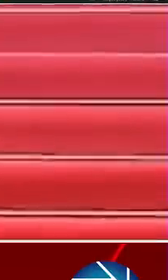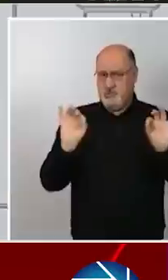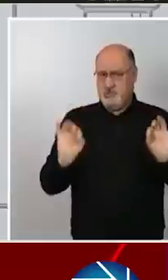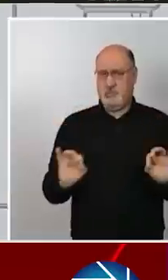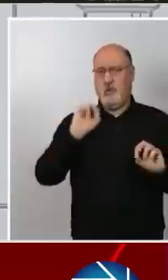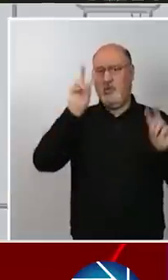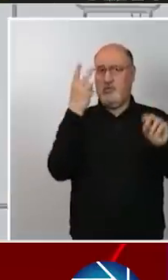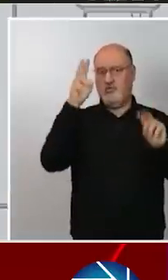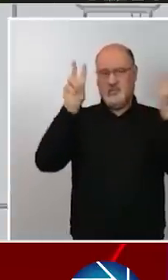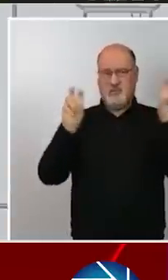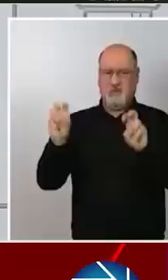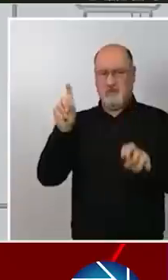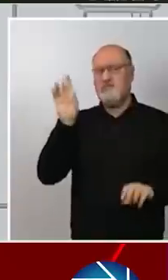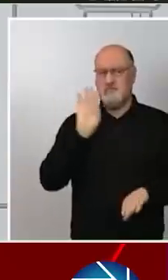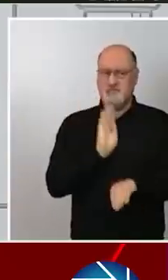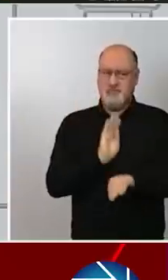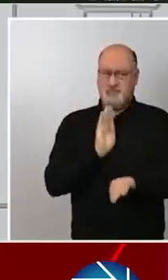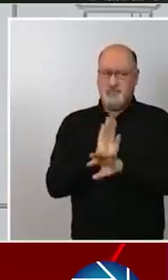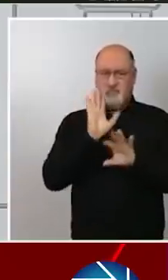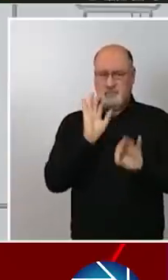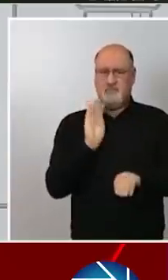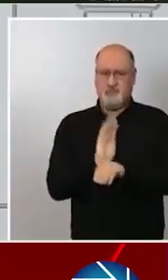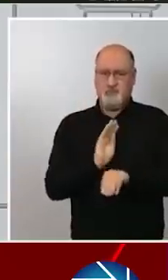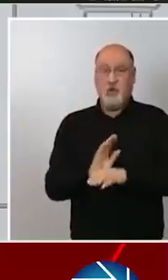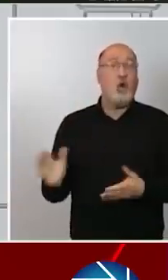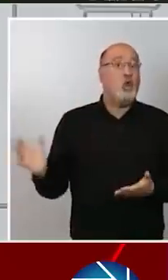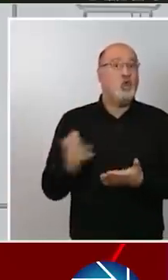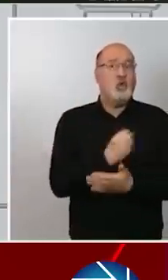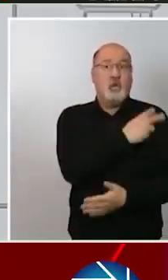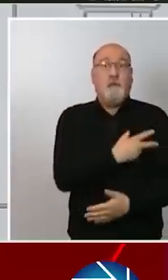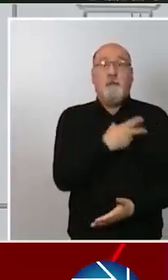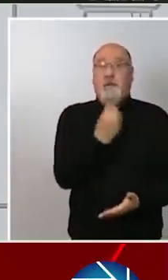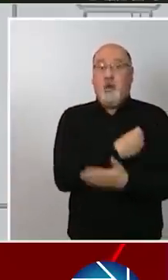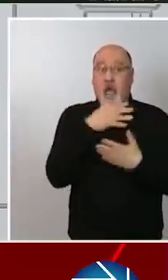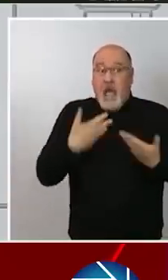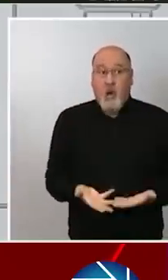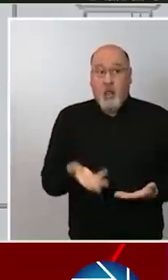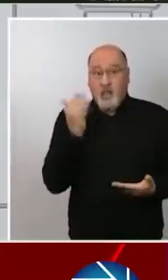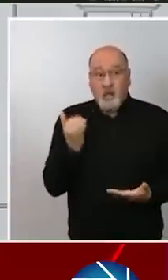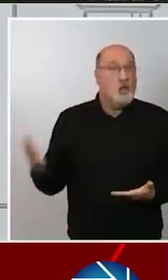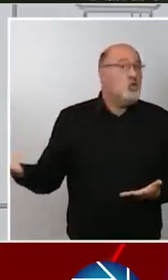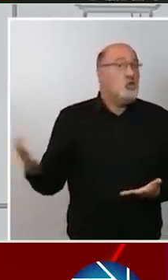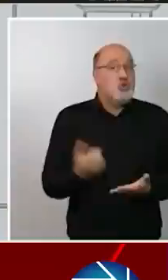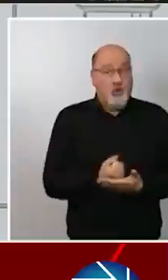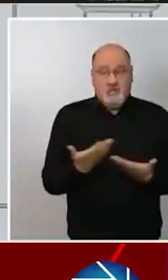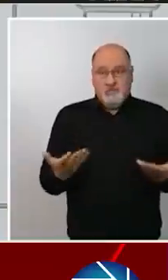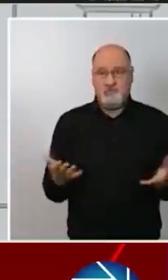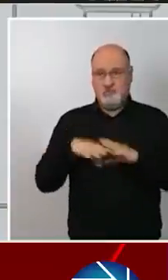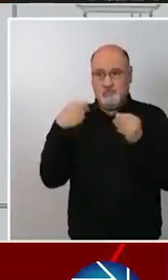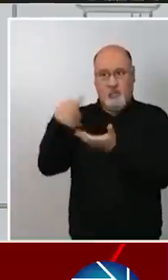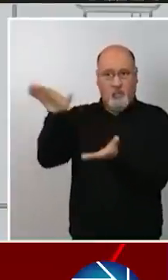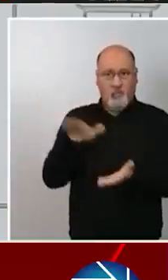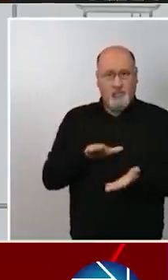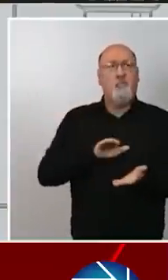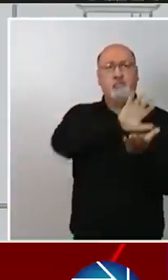años. O la mayor tasa de paro juvenil de la OCDE, con más de un 48%. Bien, por el contrario,